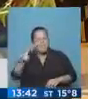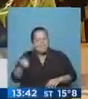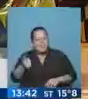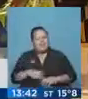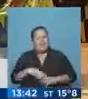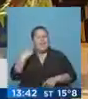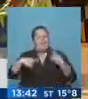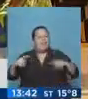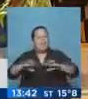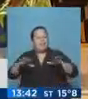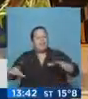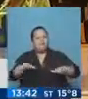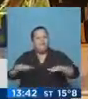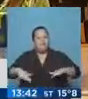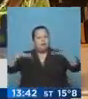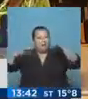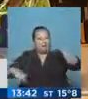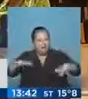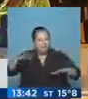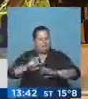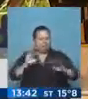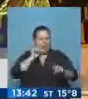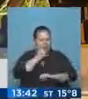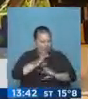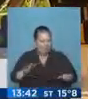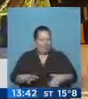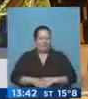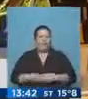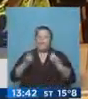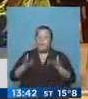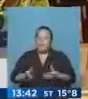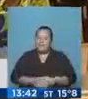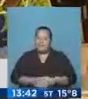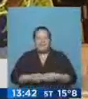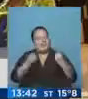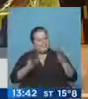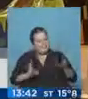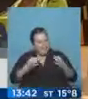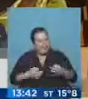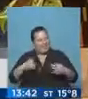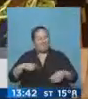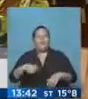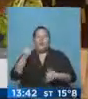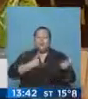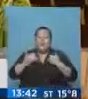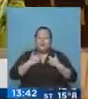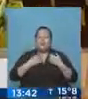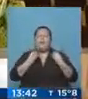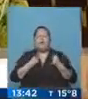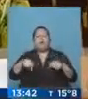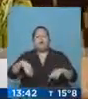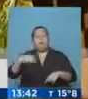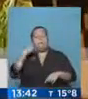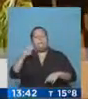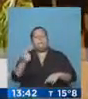diferentes estructuras elevables fantásticos para cuestas bien tal como éstas vienen con estás un poquito como es este mic